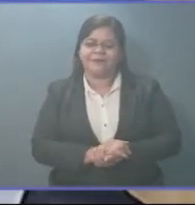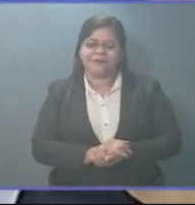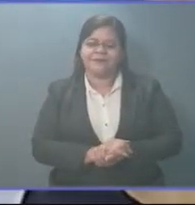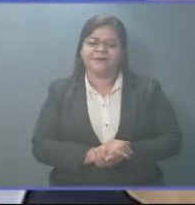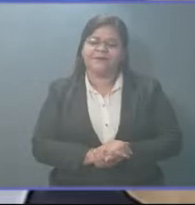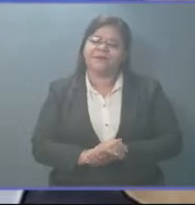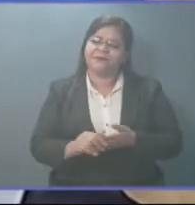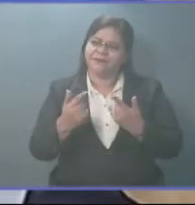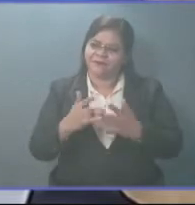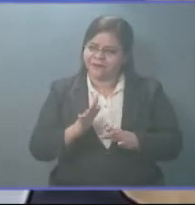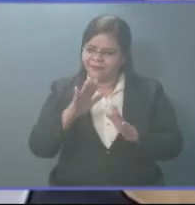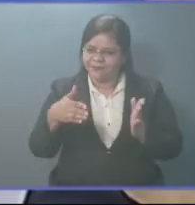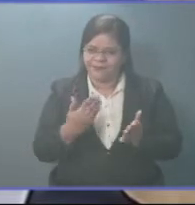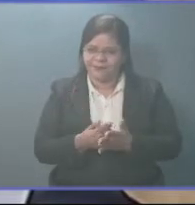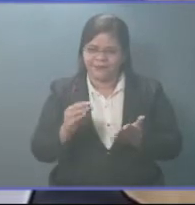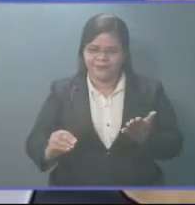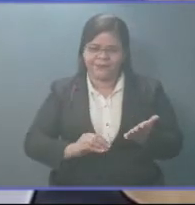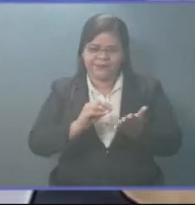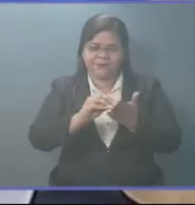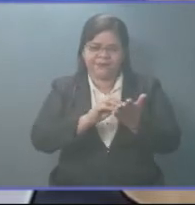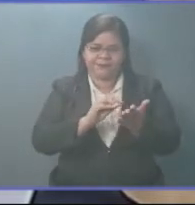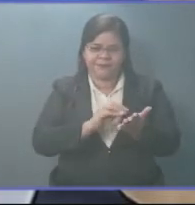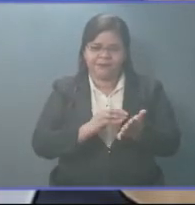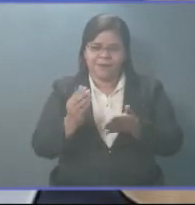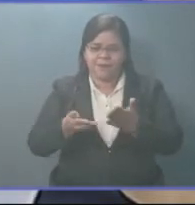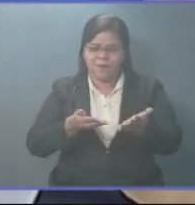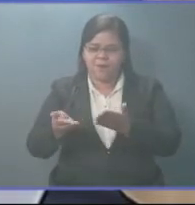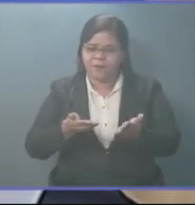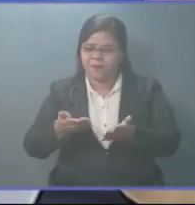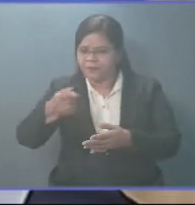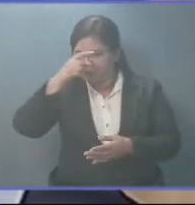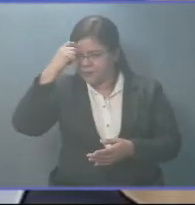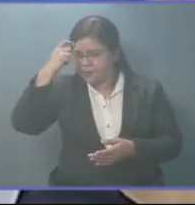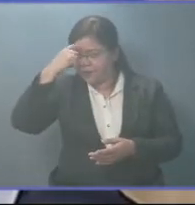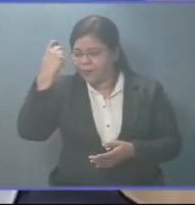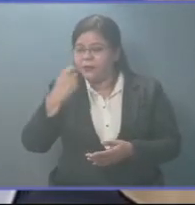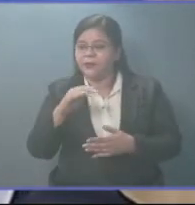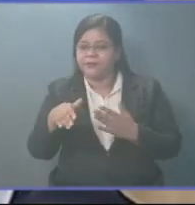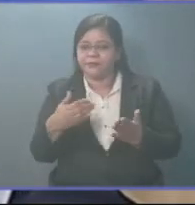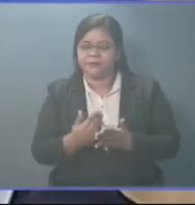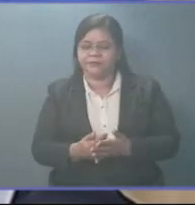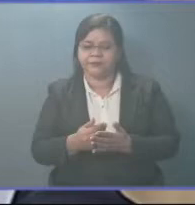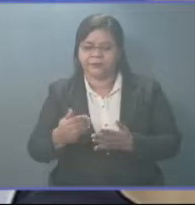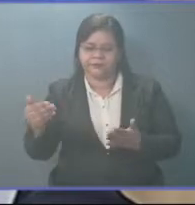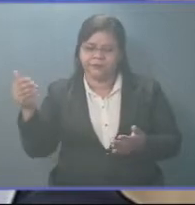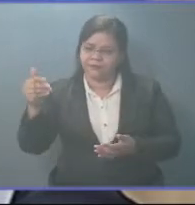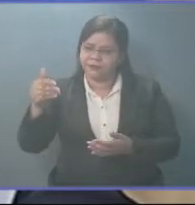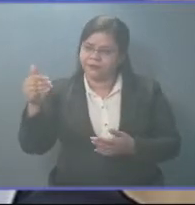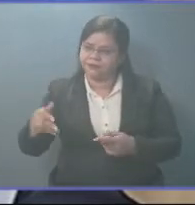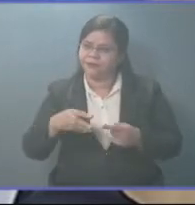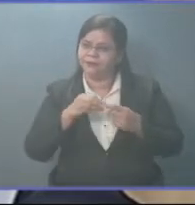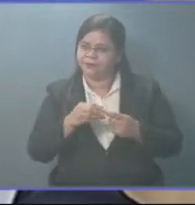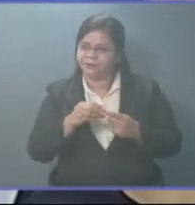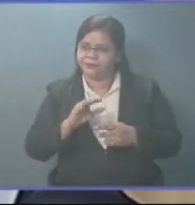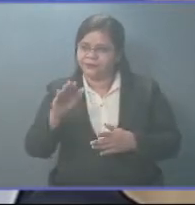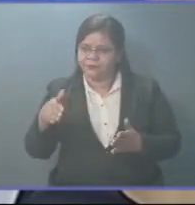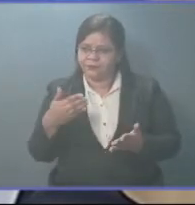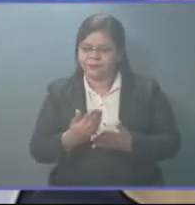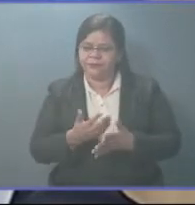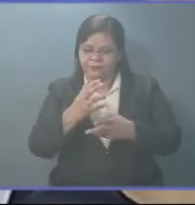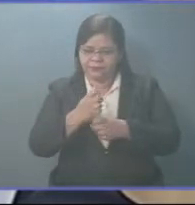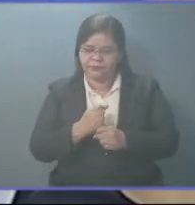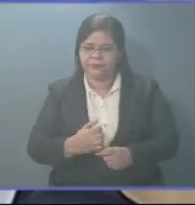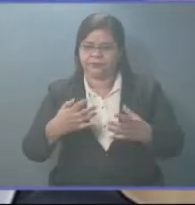a conformación del Pleno, servicios de atención a víctimas, centros de educación especializada, seguros de salud y